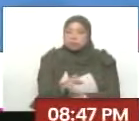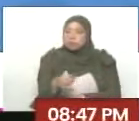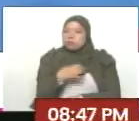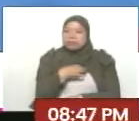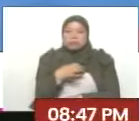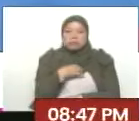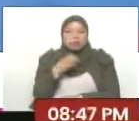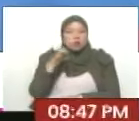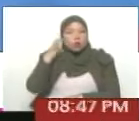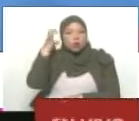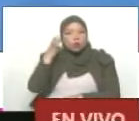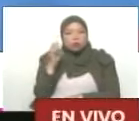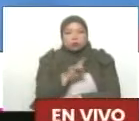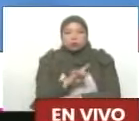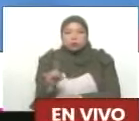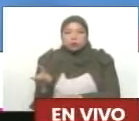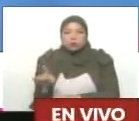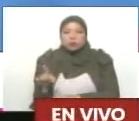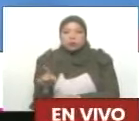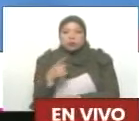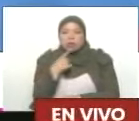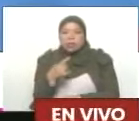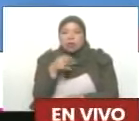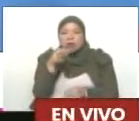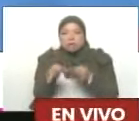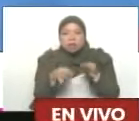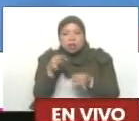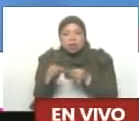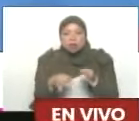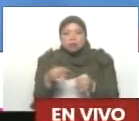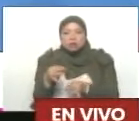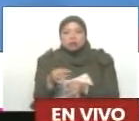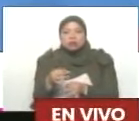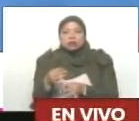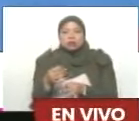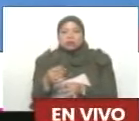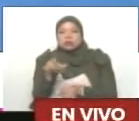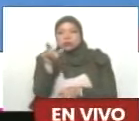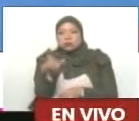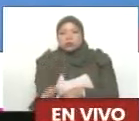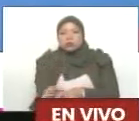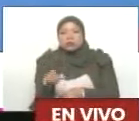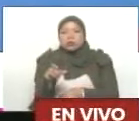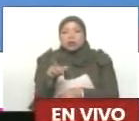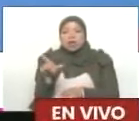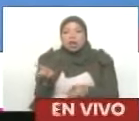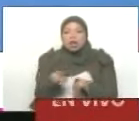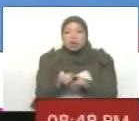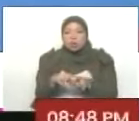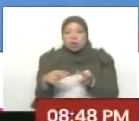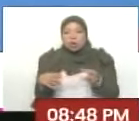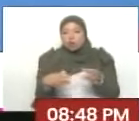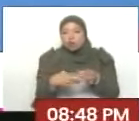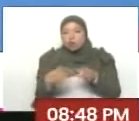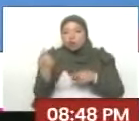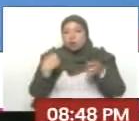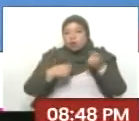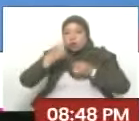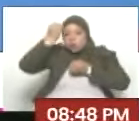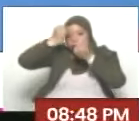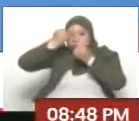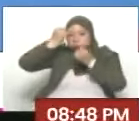ni Europa, sino salieron a dar su versión, que eran terroristas de ISIS, para